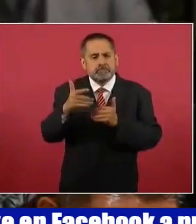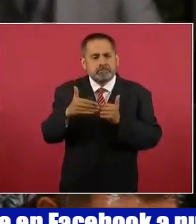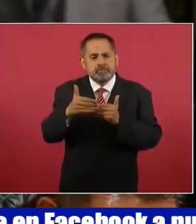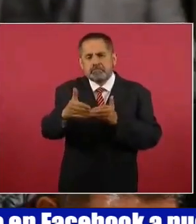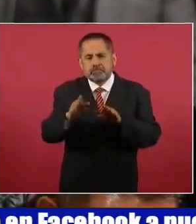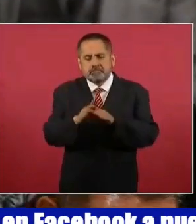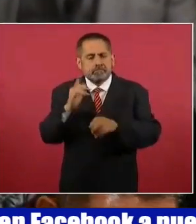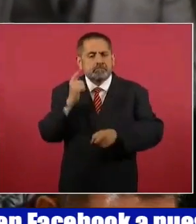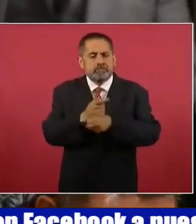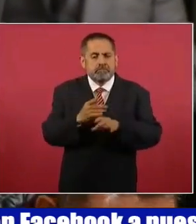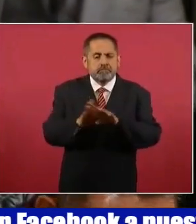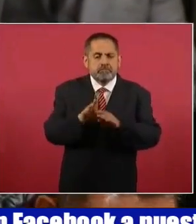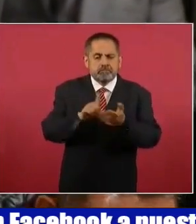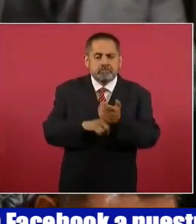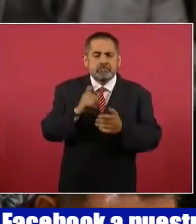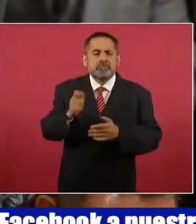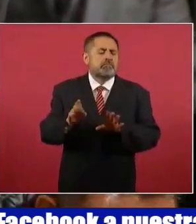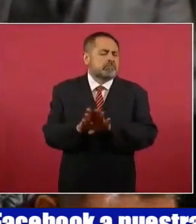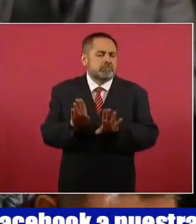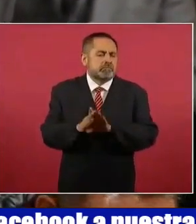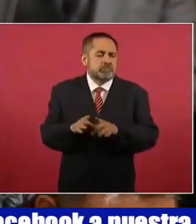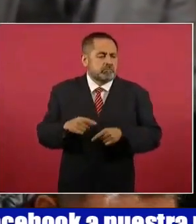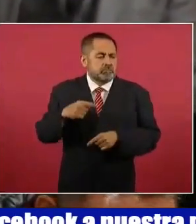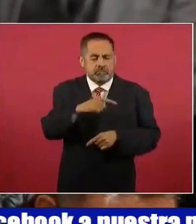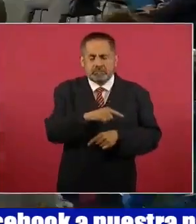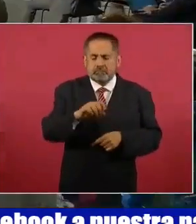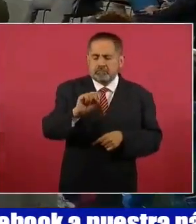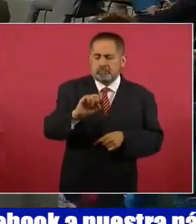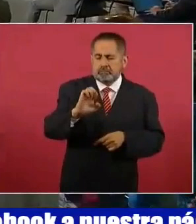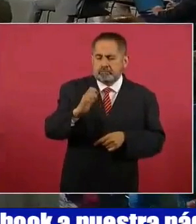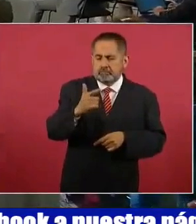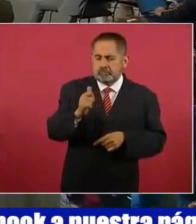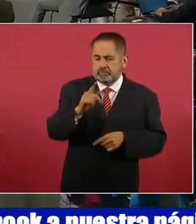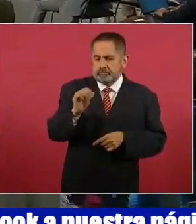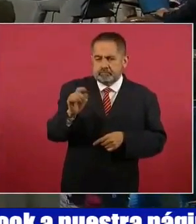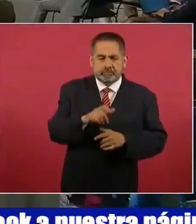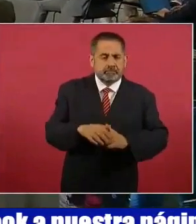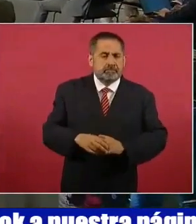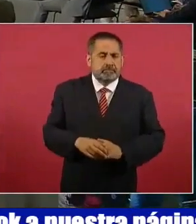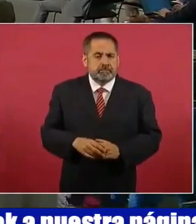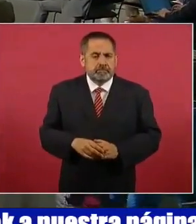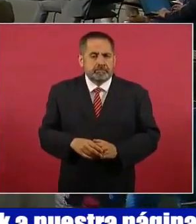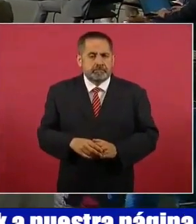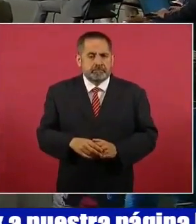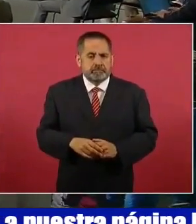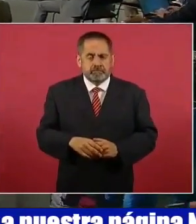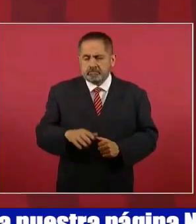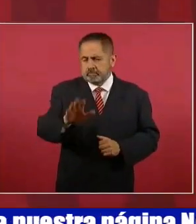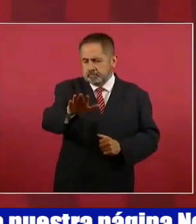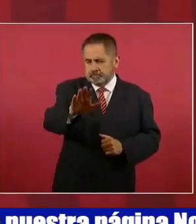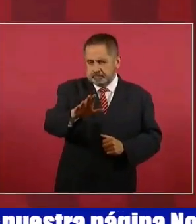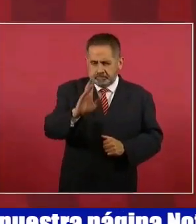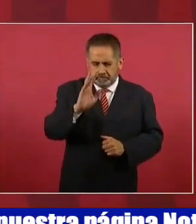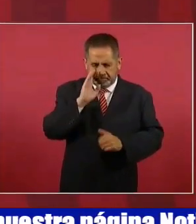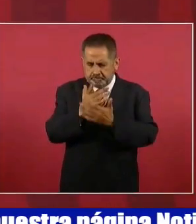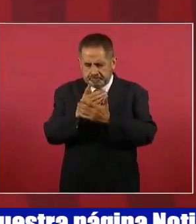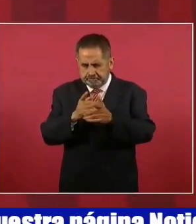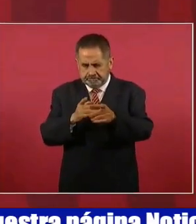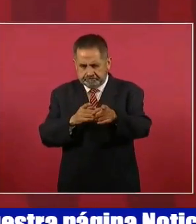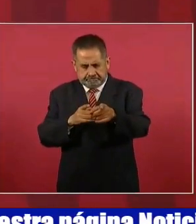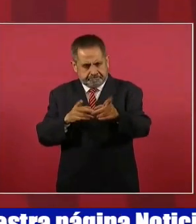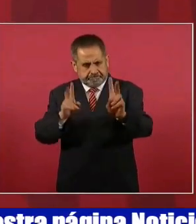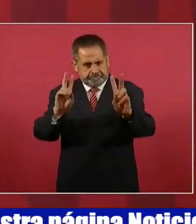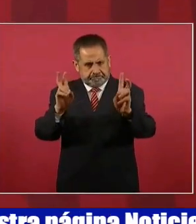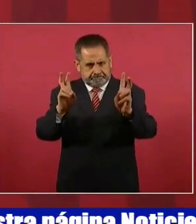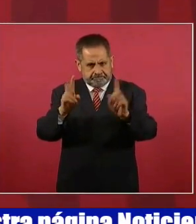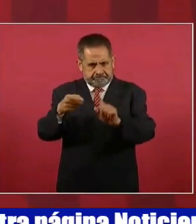y ha presentado pruebas del saqueo que se llevó a cabo durante todo el periodo neoliberal, que estamos hablando del robo de 5 siglos, cuando